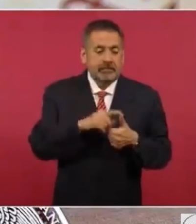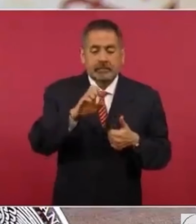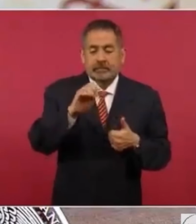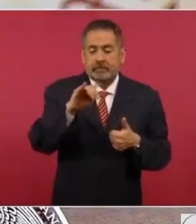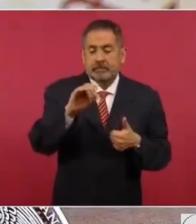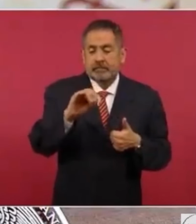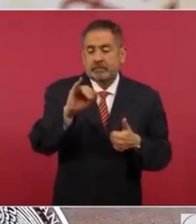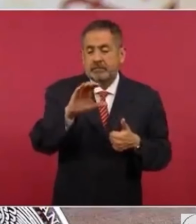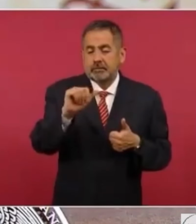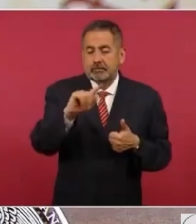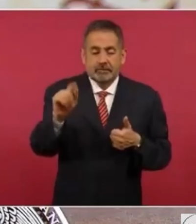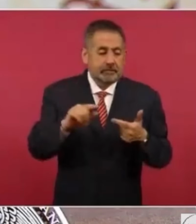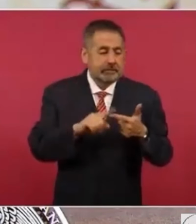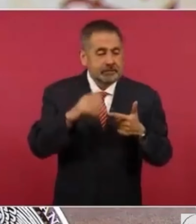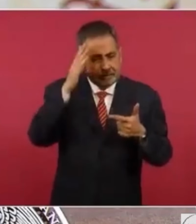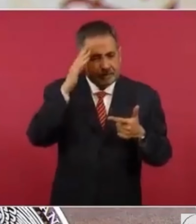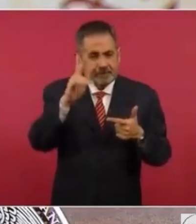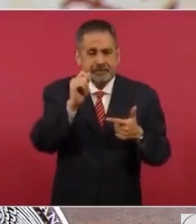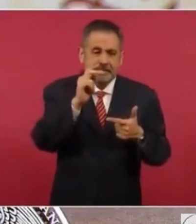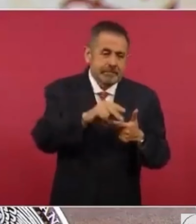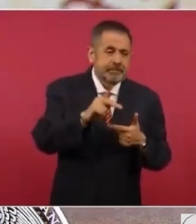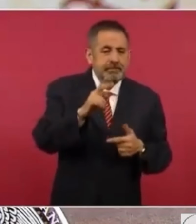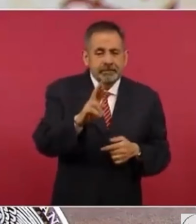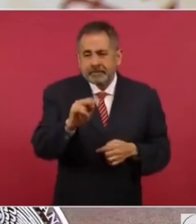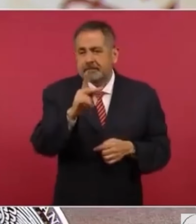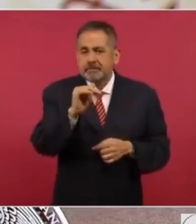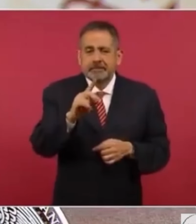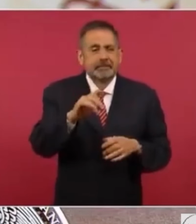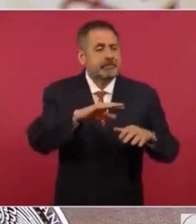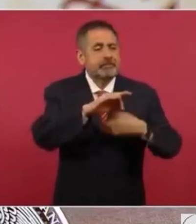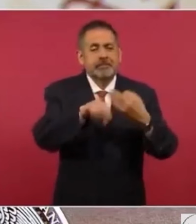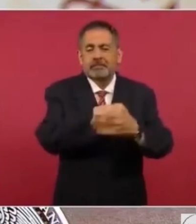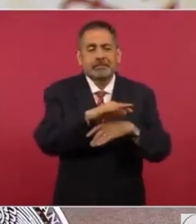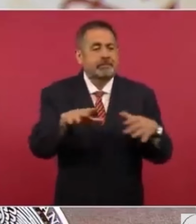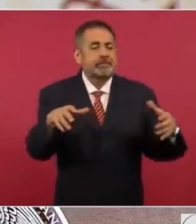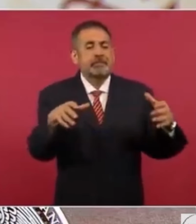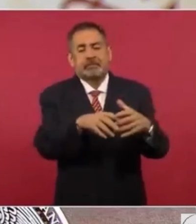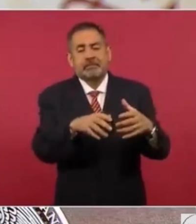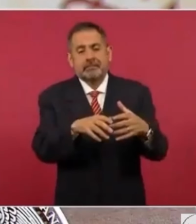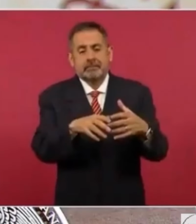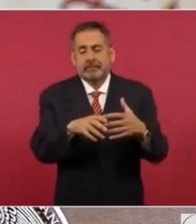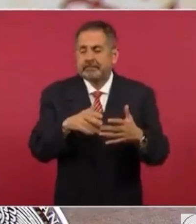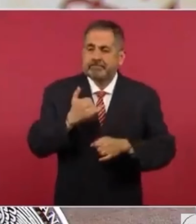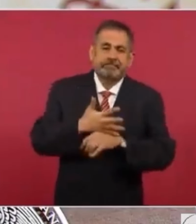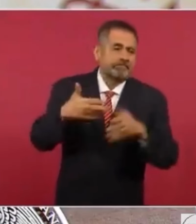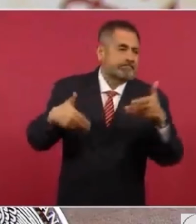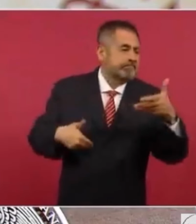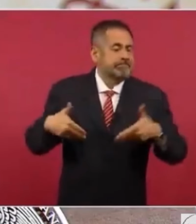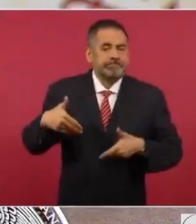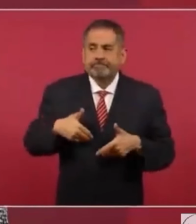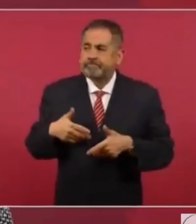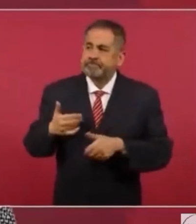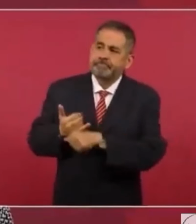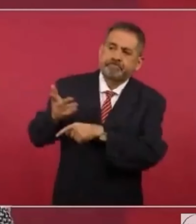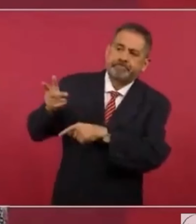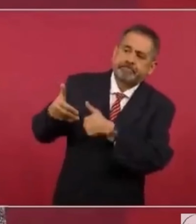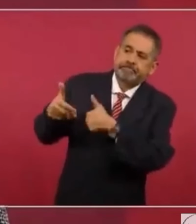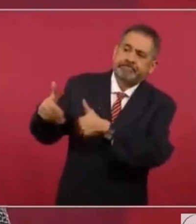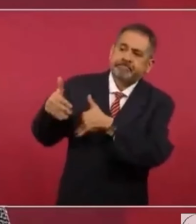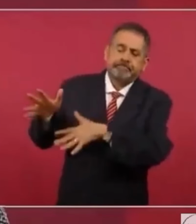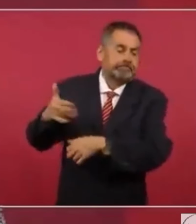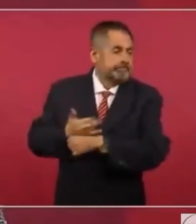Casa, dirigentes del PAN, PRI, PRD, todos estaban súper incómodos, molestos por la